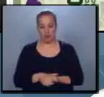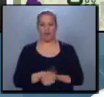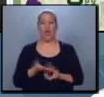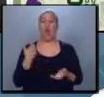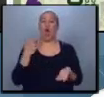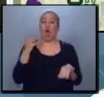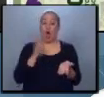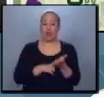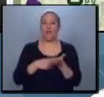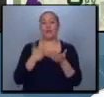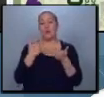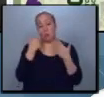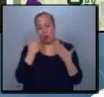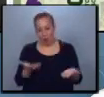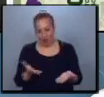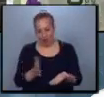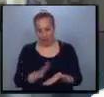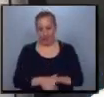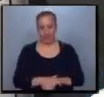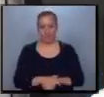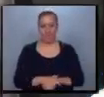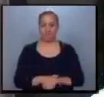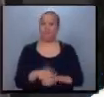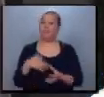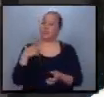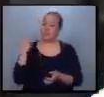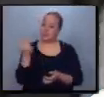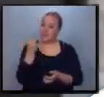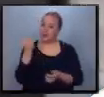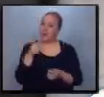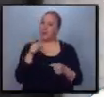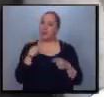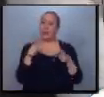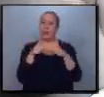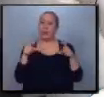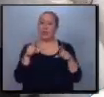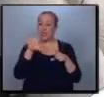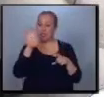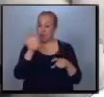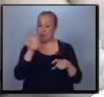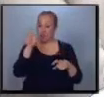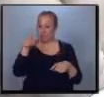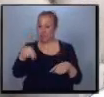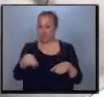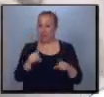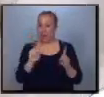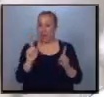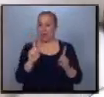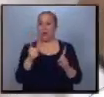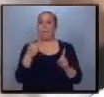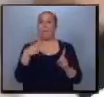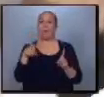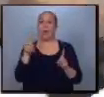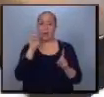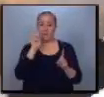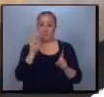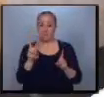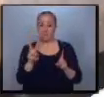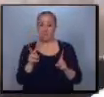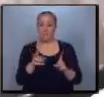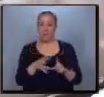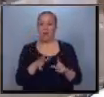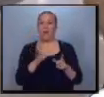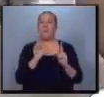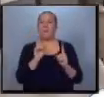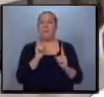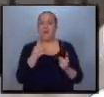mostrar, insistimos en este punto, este no es el billete de 5 pesos más parecido, pero fíjense ustedes, ¿no? Es